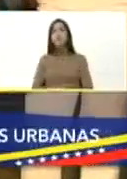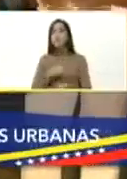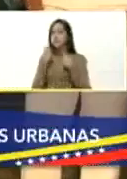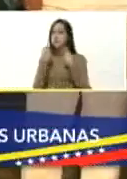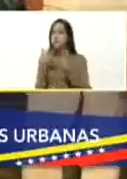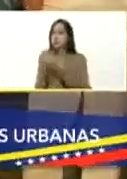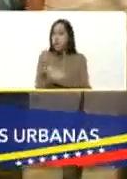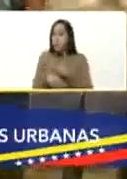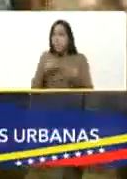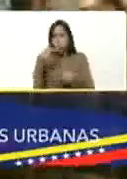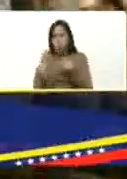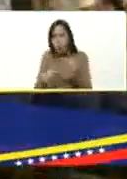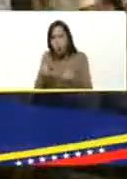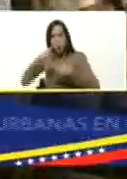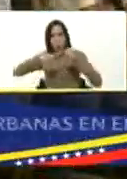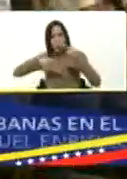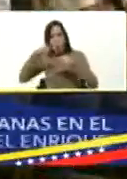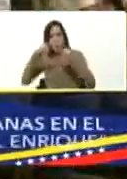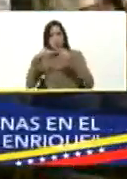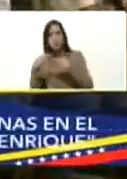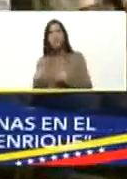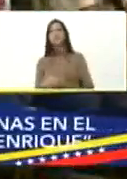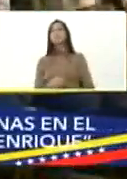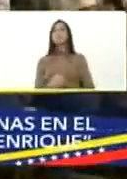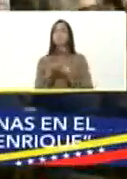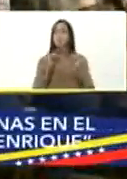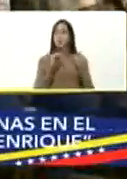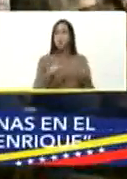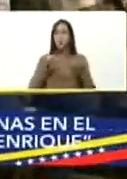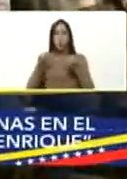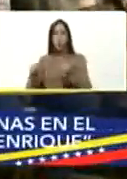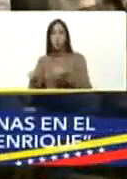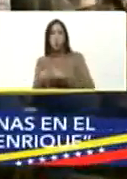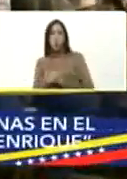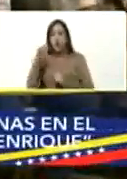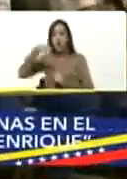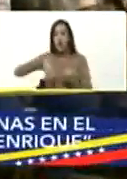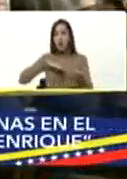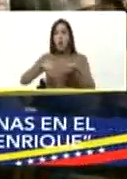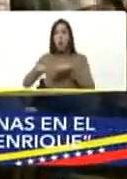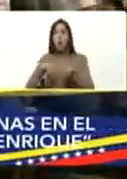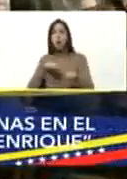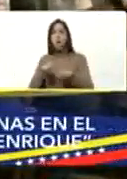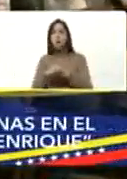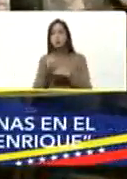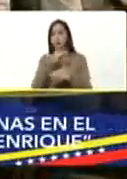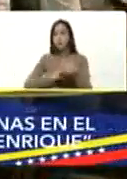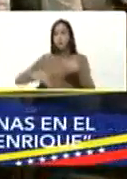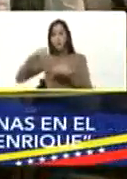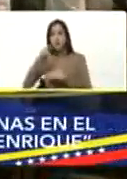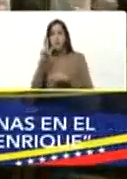ha sido el proceso de construcción de los títulos de tierra urbana. Acá en Cojedes ya alcanzan